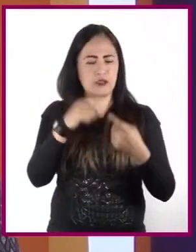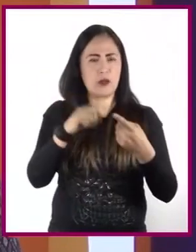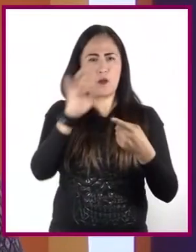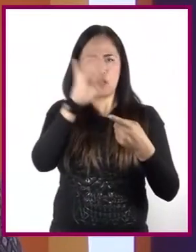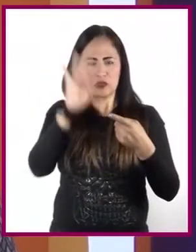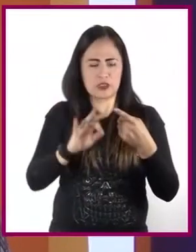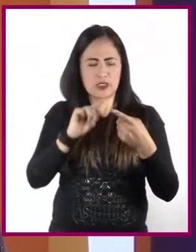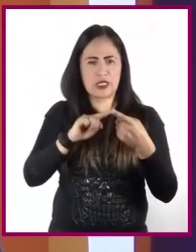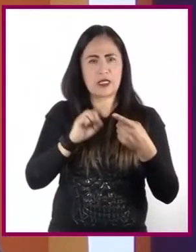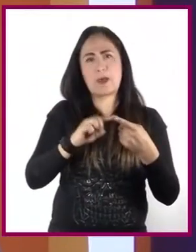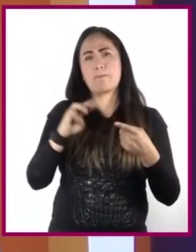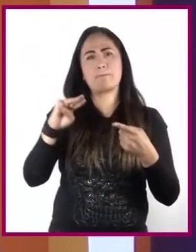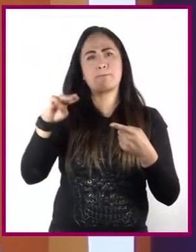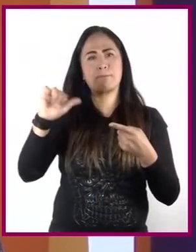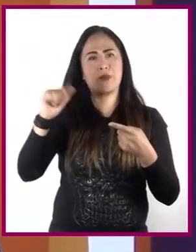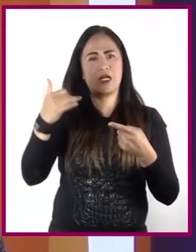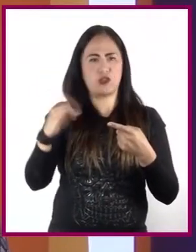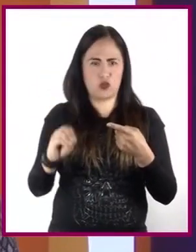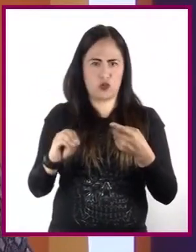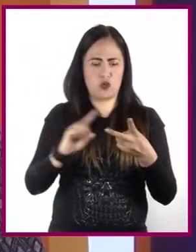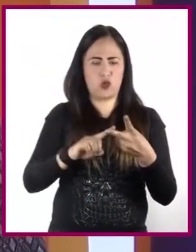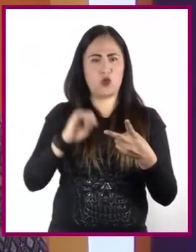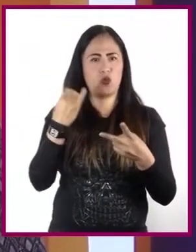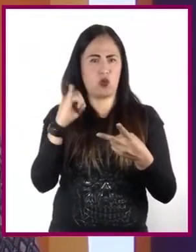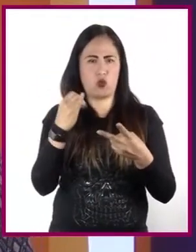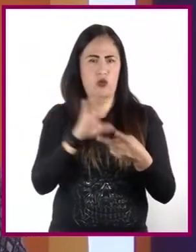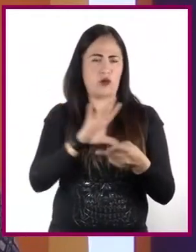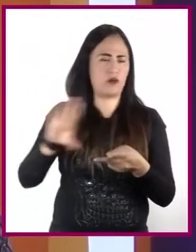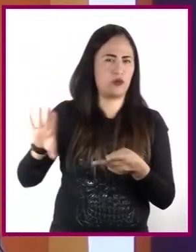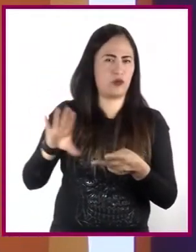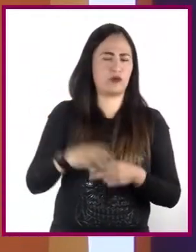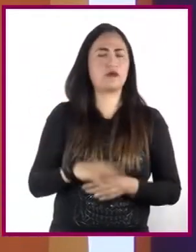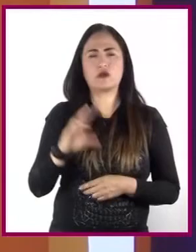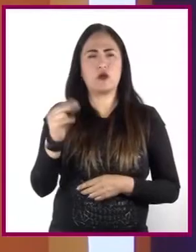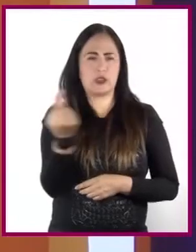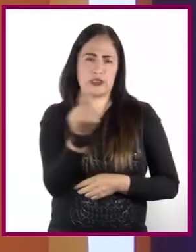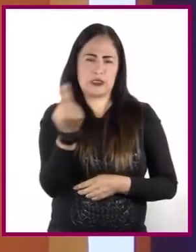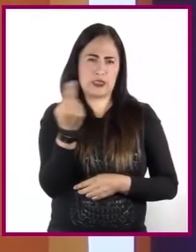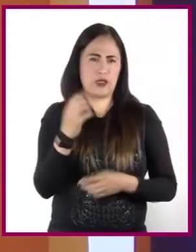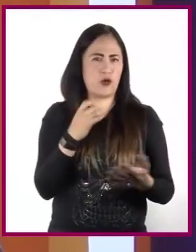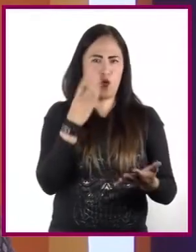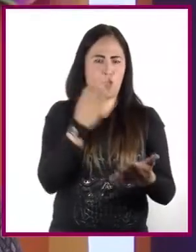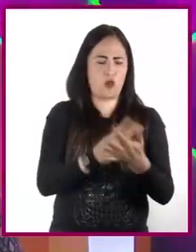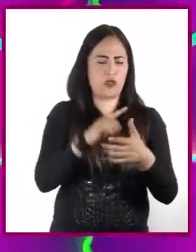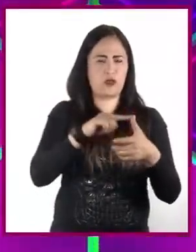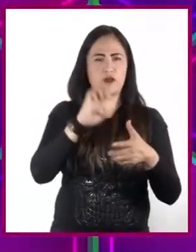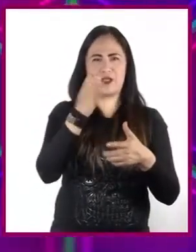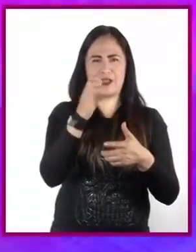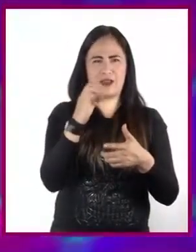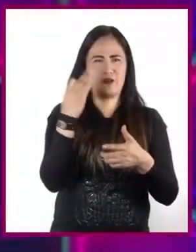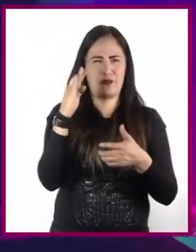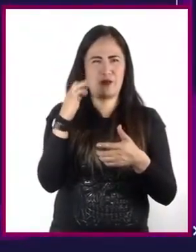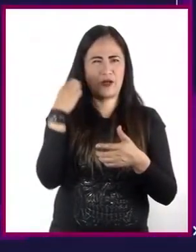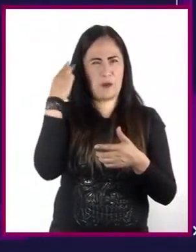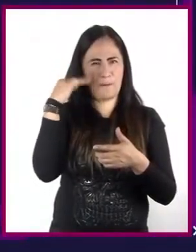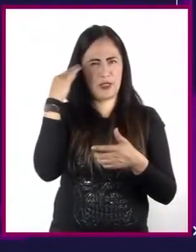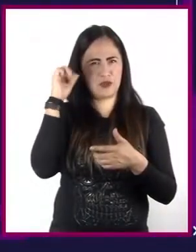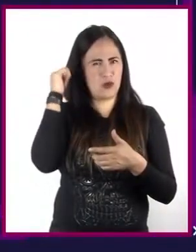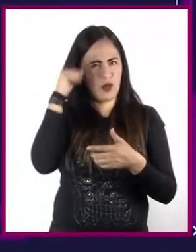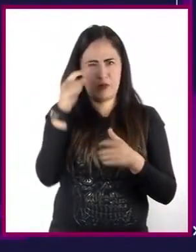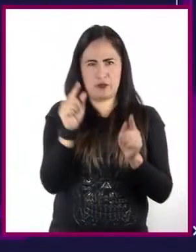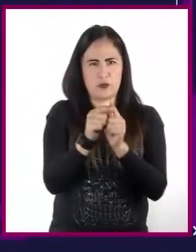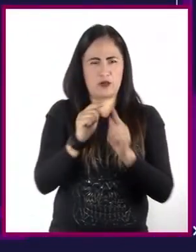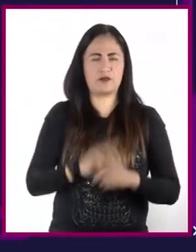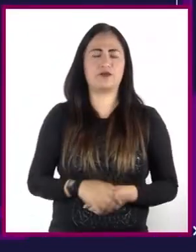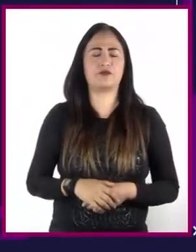porcentajes para mayo y junio. Así ahorramos tiempo y únicamente consideramos la solución entre esos meses. El porcentaje